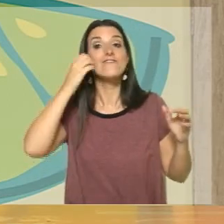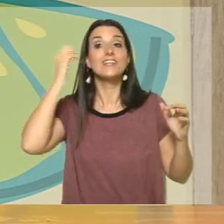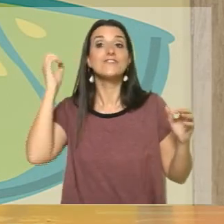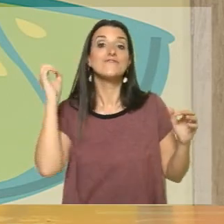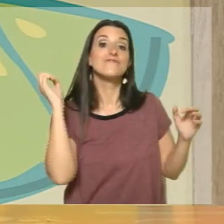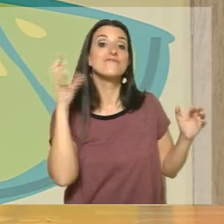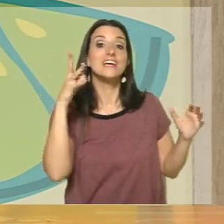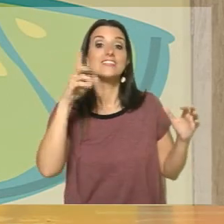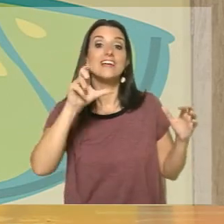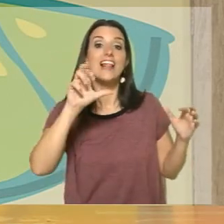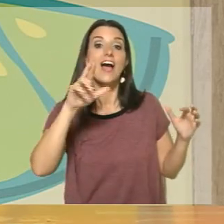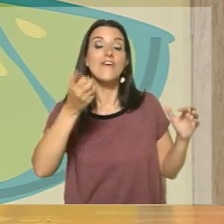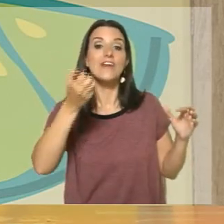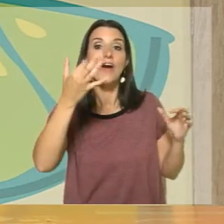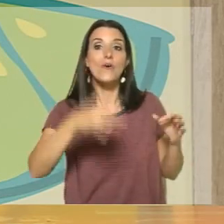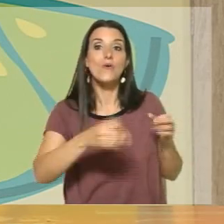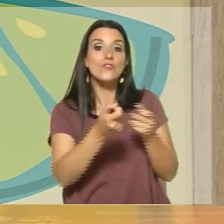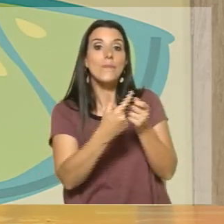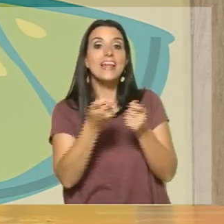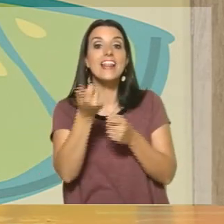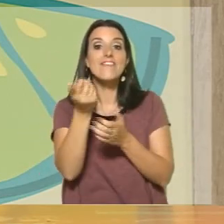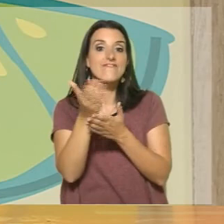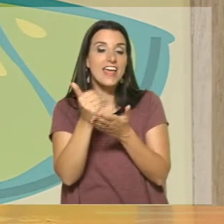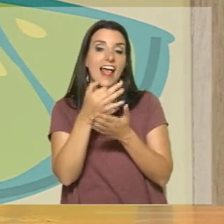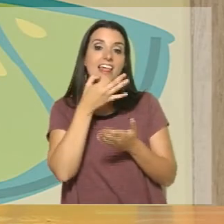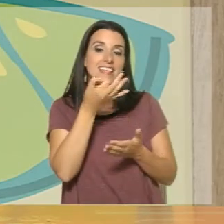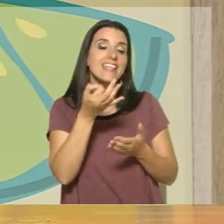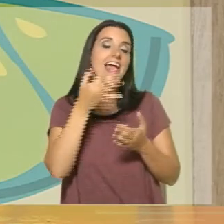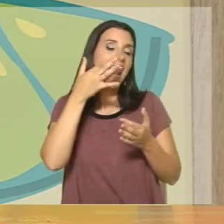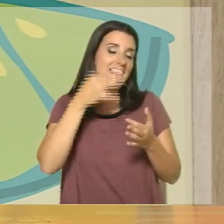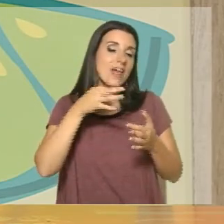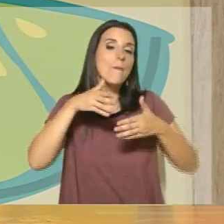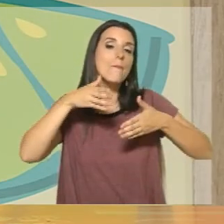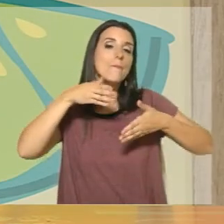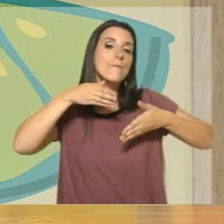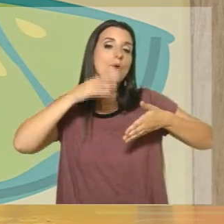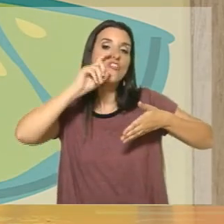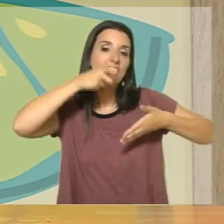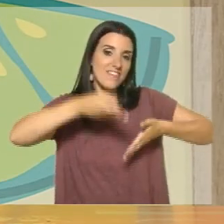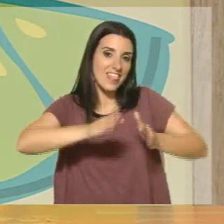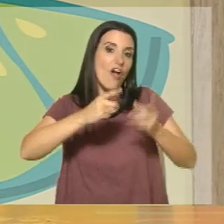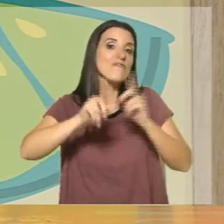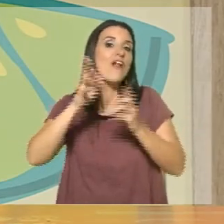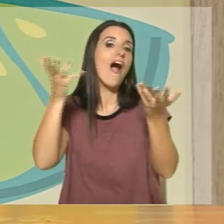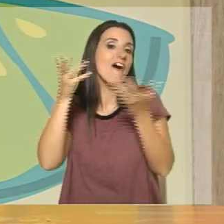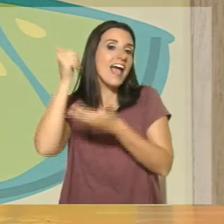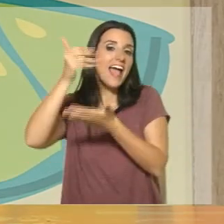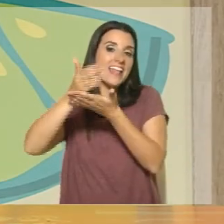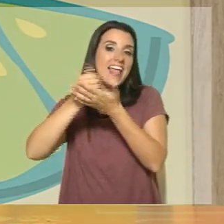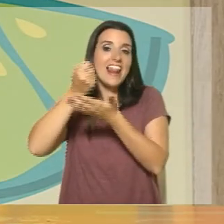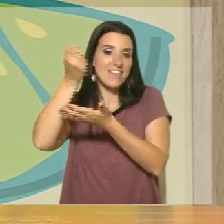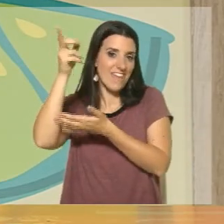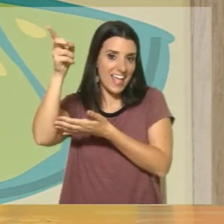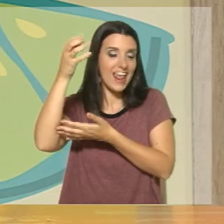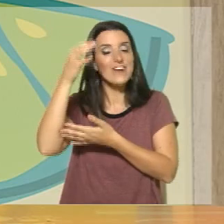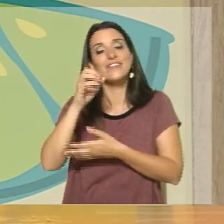Le mandamos un beso grande a Laura, que nos escribe desde Rivera, aunque dice que es de Montevideo. Y que nos mire siempre. Claro. Le mandamos